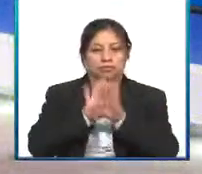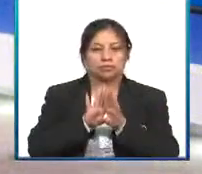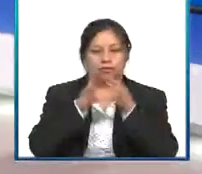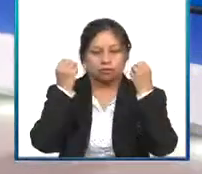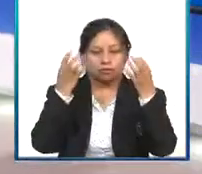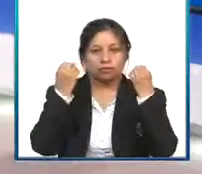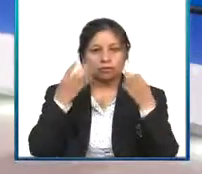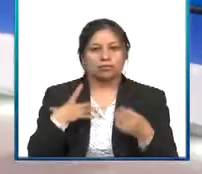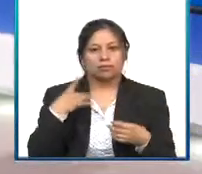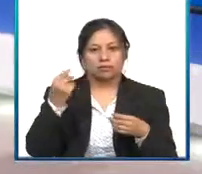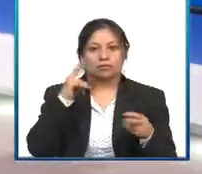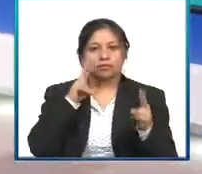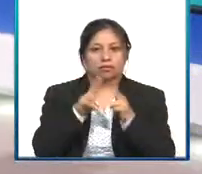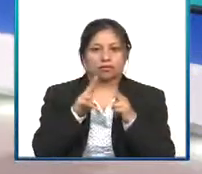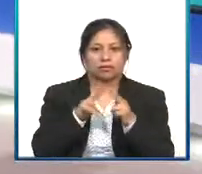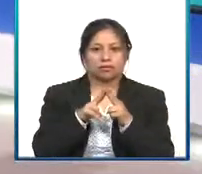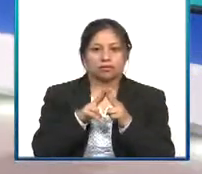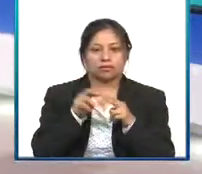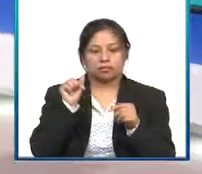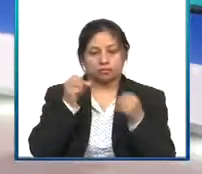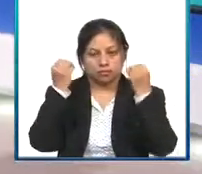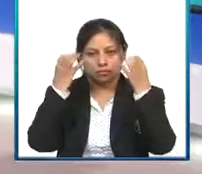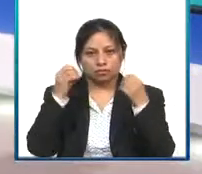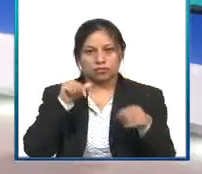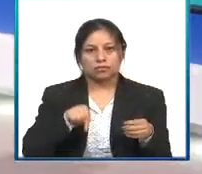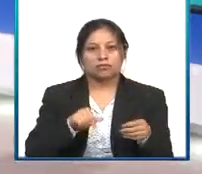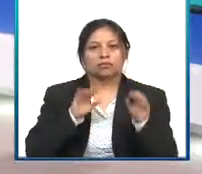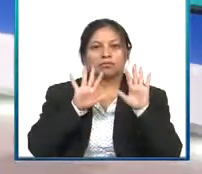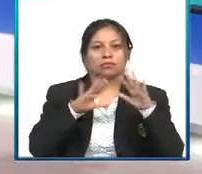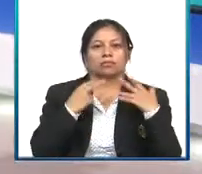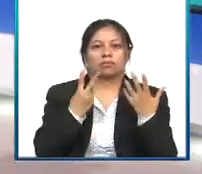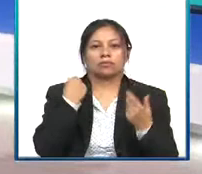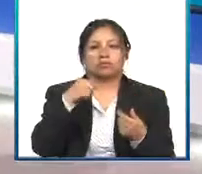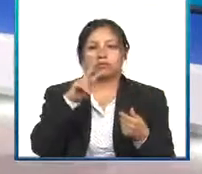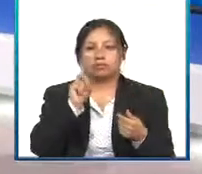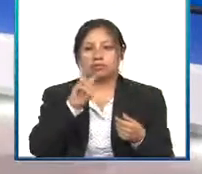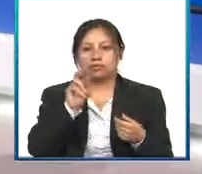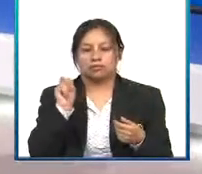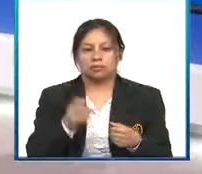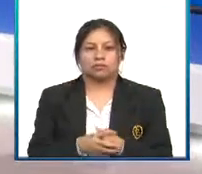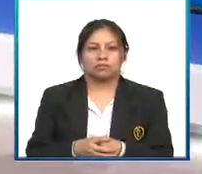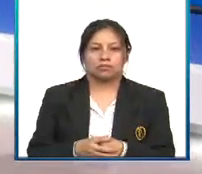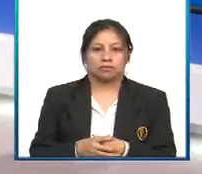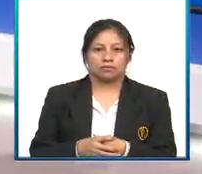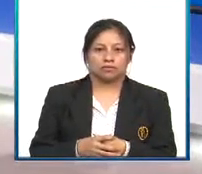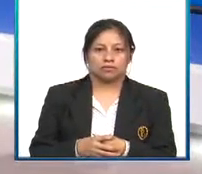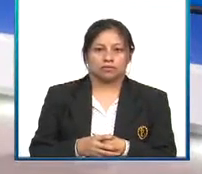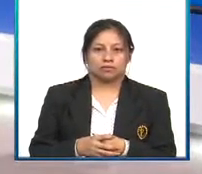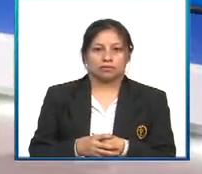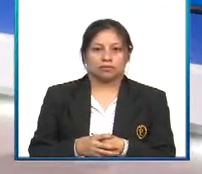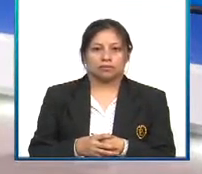este noticiero le invitamos a conocer en la siguiente cápsula informativa el decreto 17-2020.